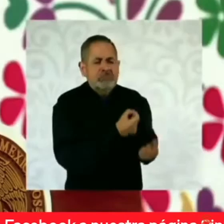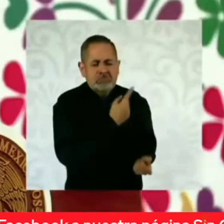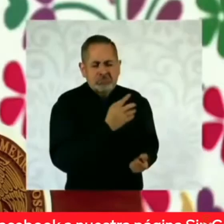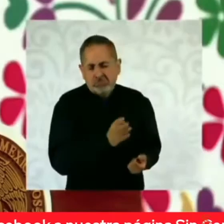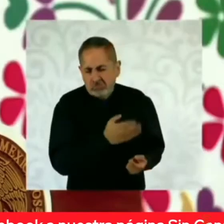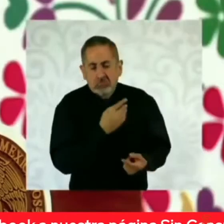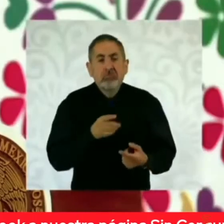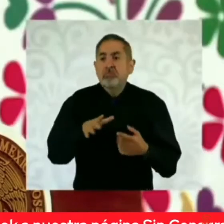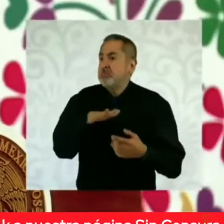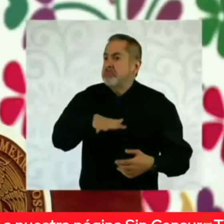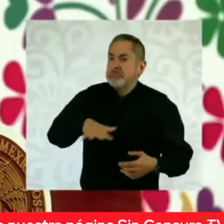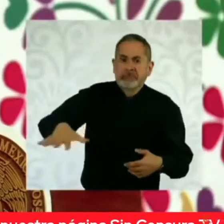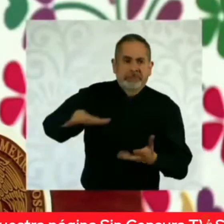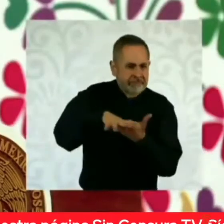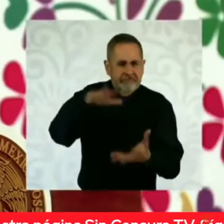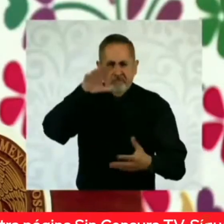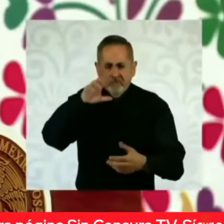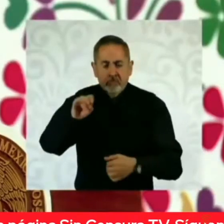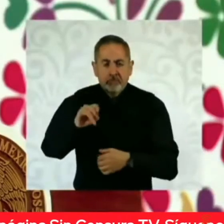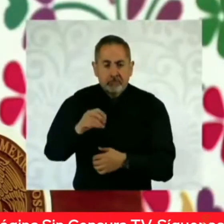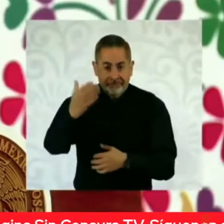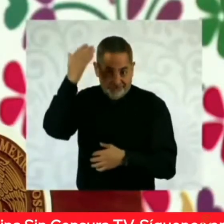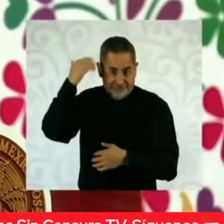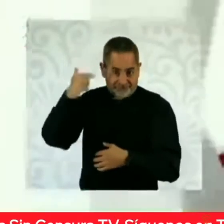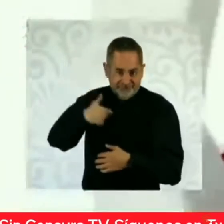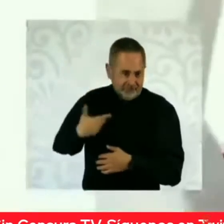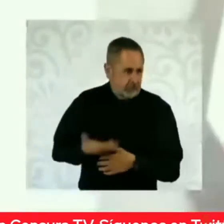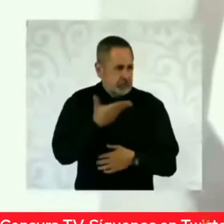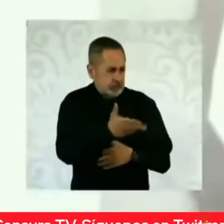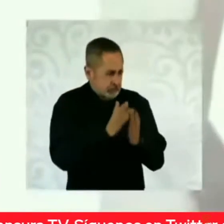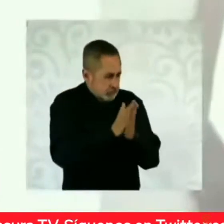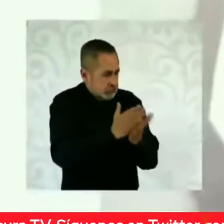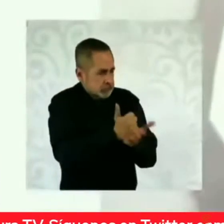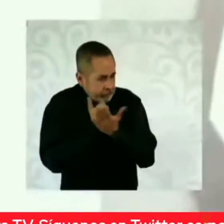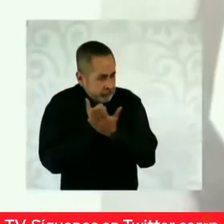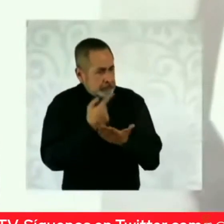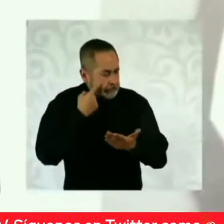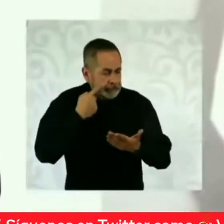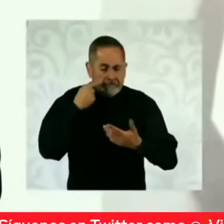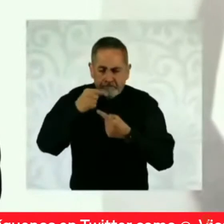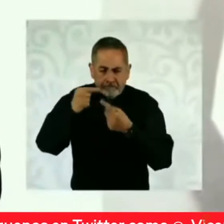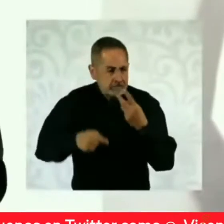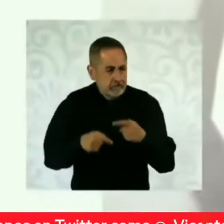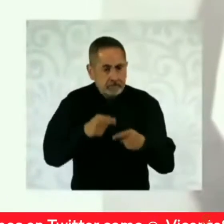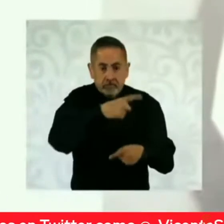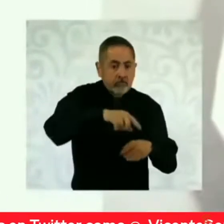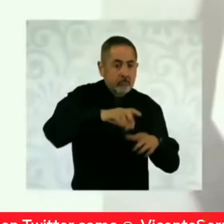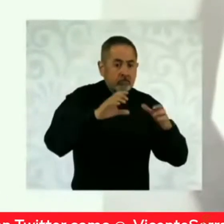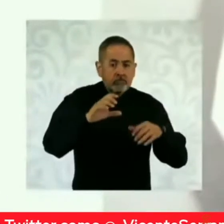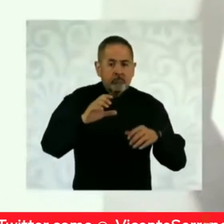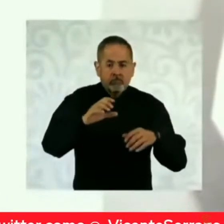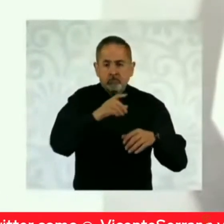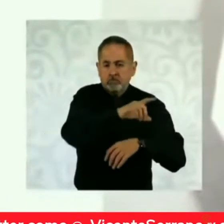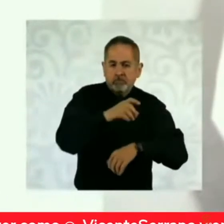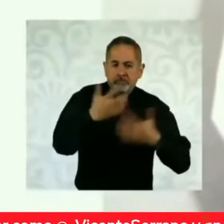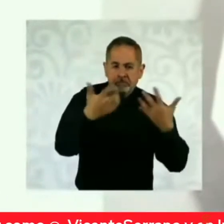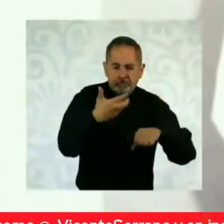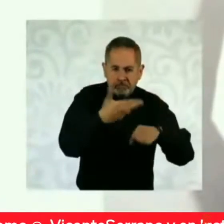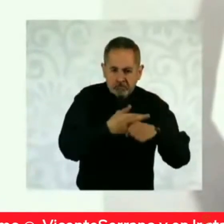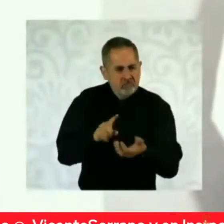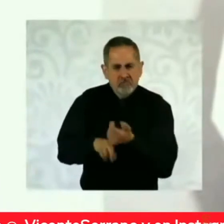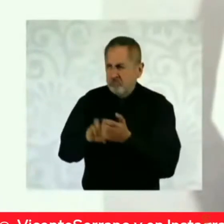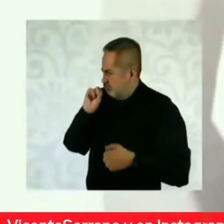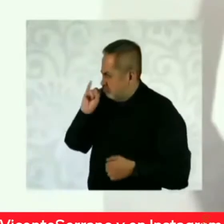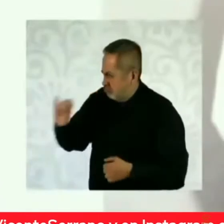ellos de inmediato cuando les pedimos que nos ayudaran en este proceso, estuvieron ahí muchos empresarios